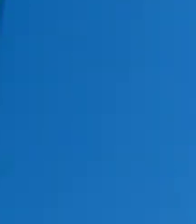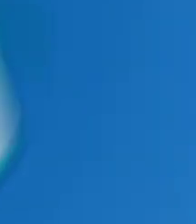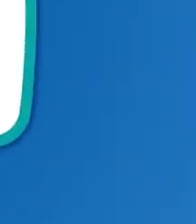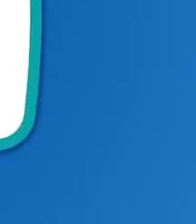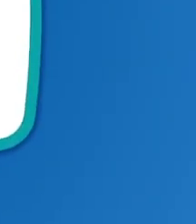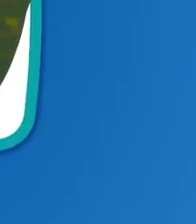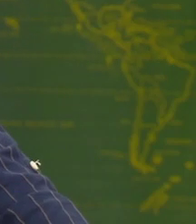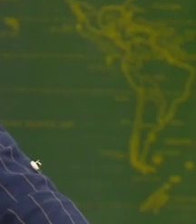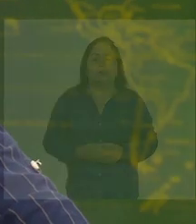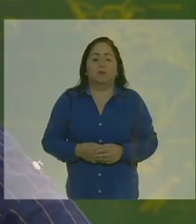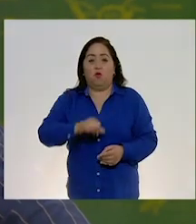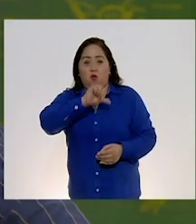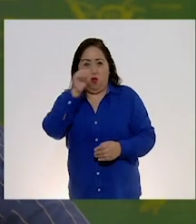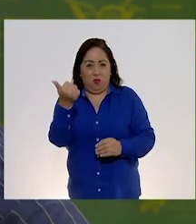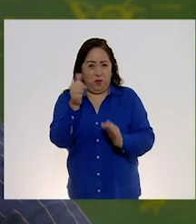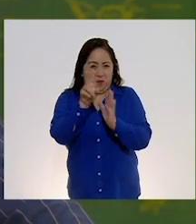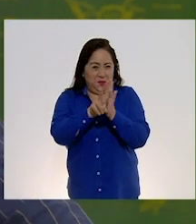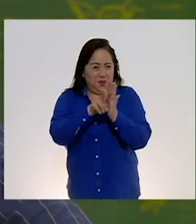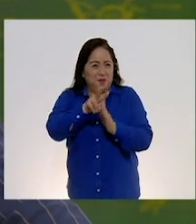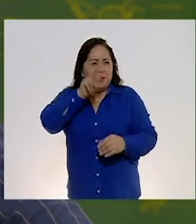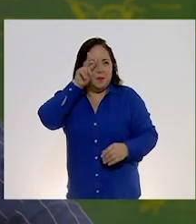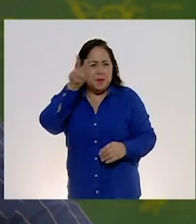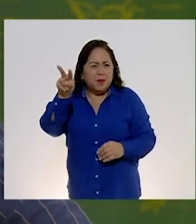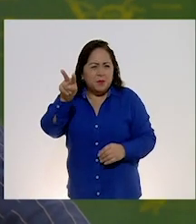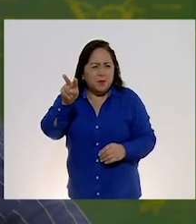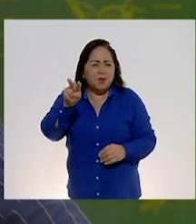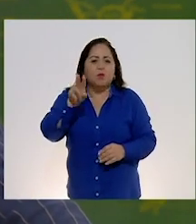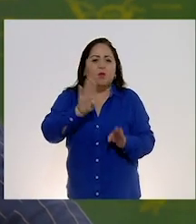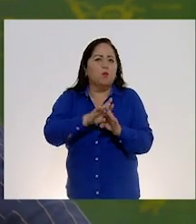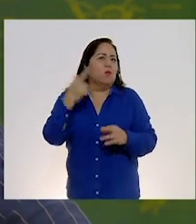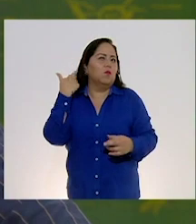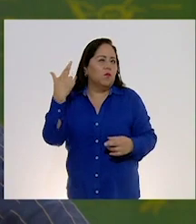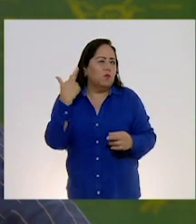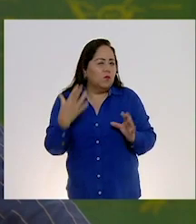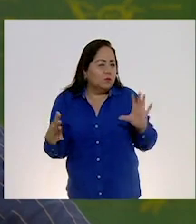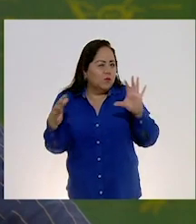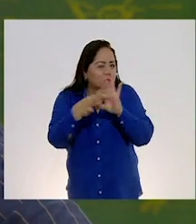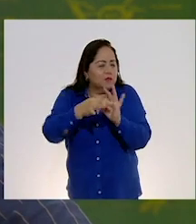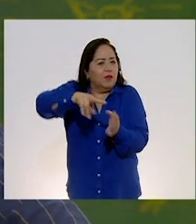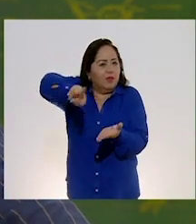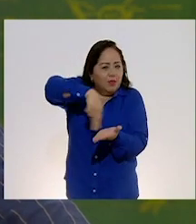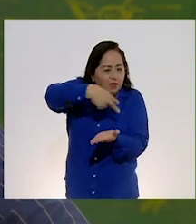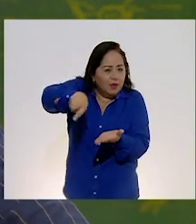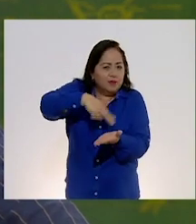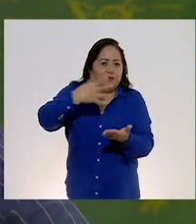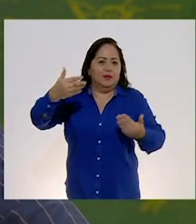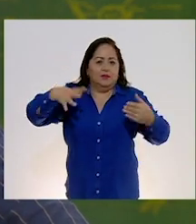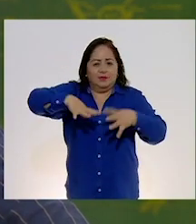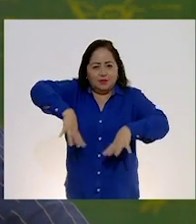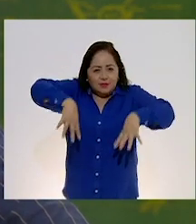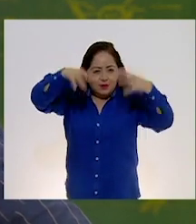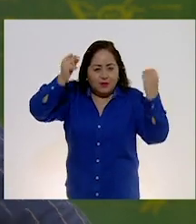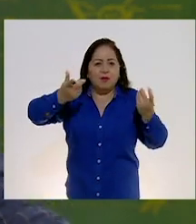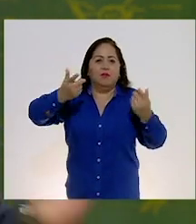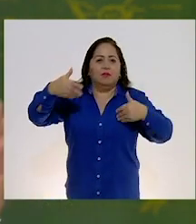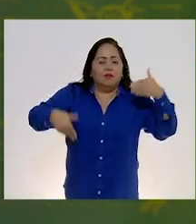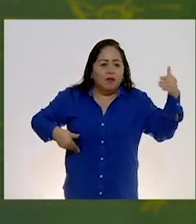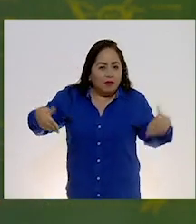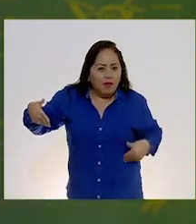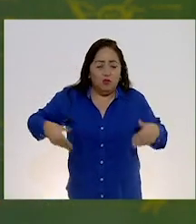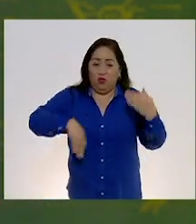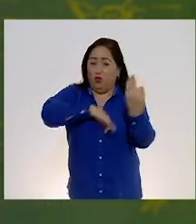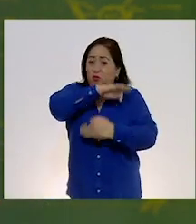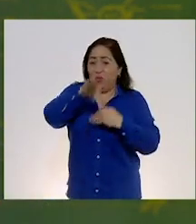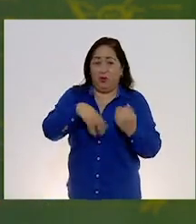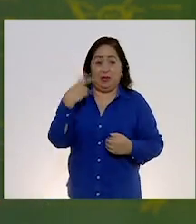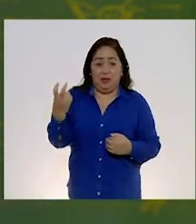En el segundo video vimos la reunión de música, danza, el circo, el teatro. Todas